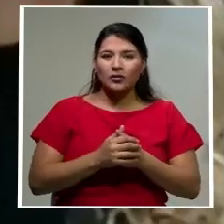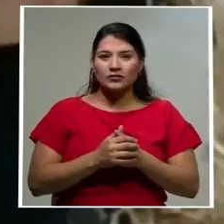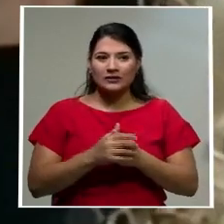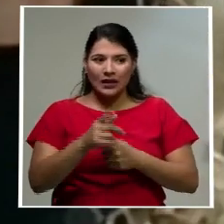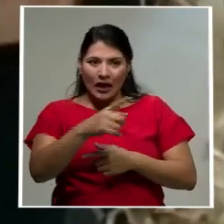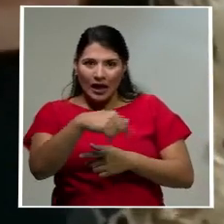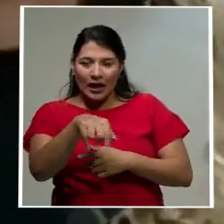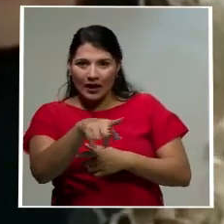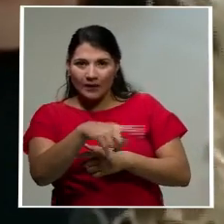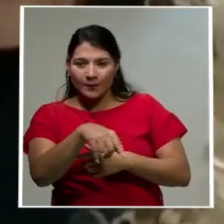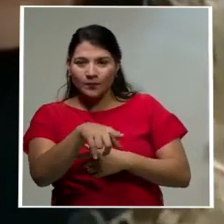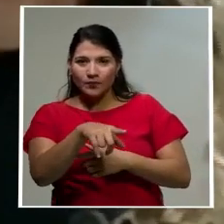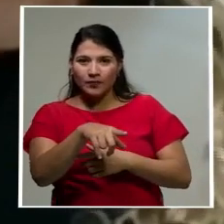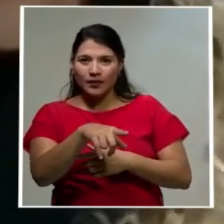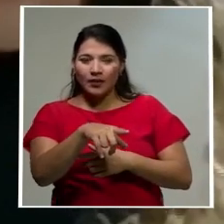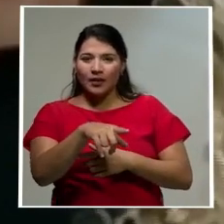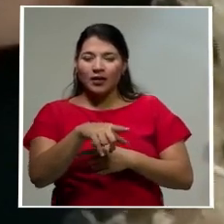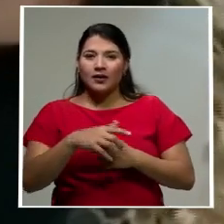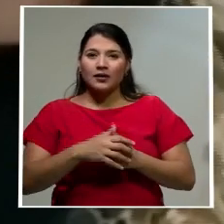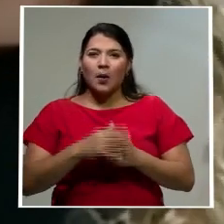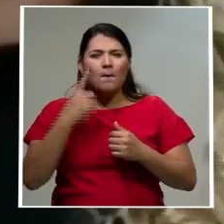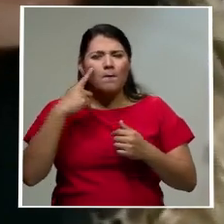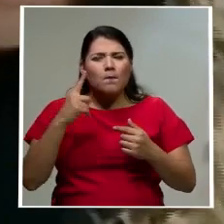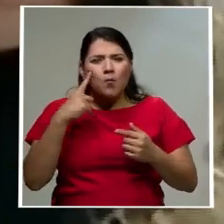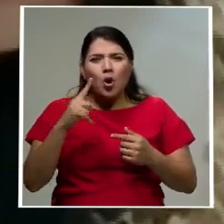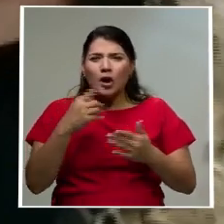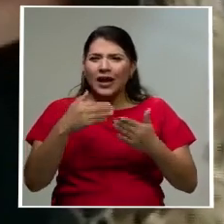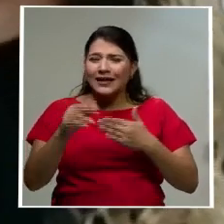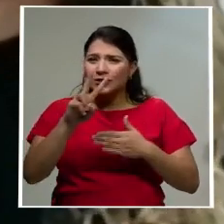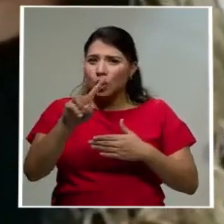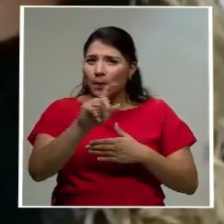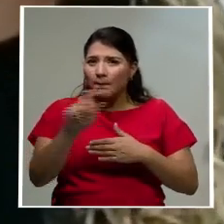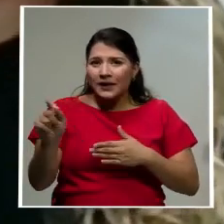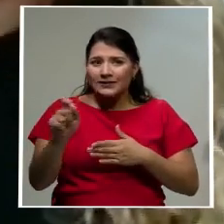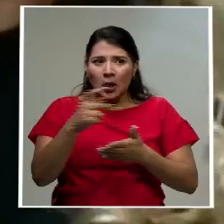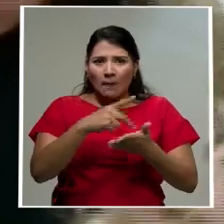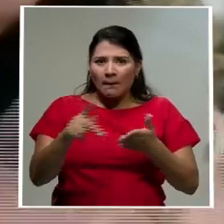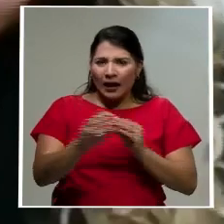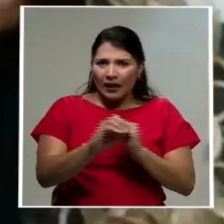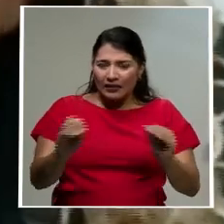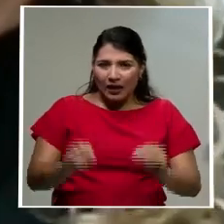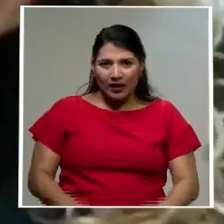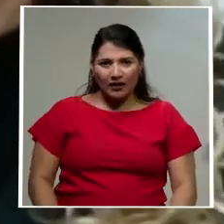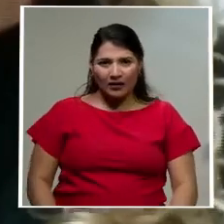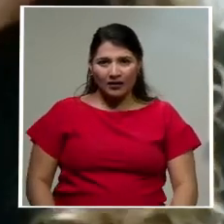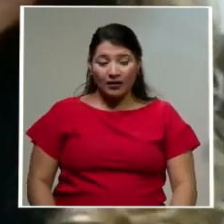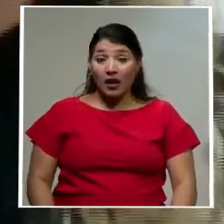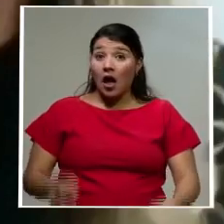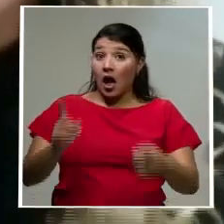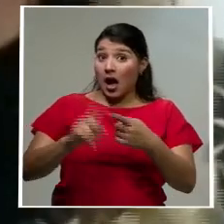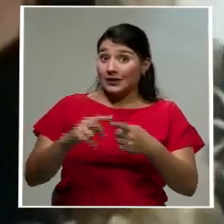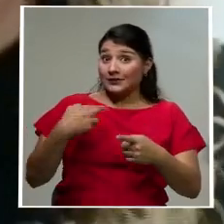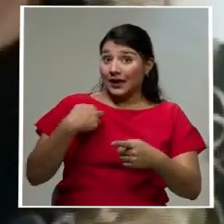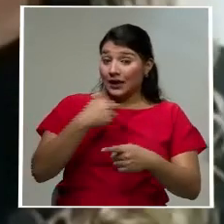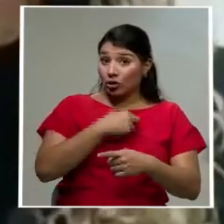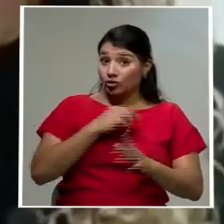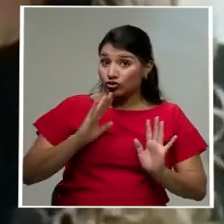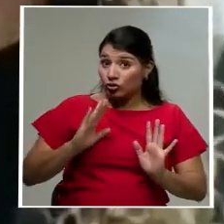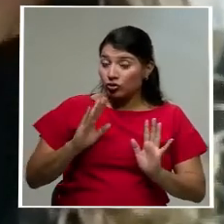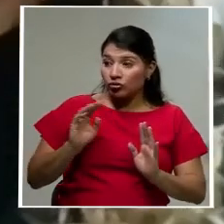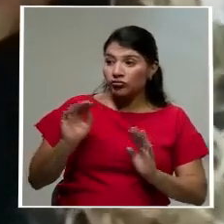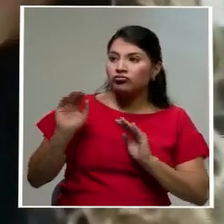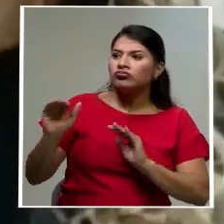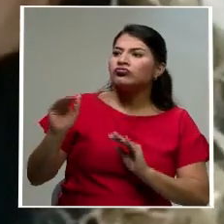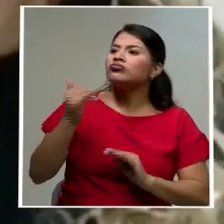operarios, perdón, y peones que durante casi 2 meses no recibieran salario? Fue a partir de esta convocatoria que trataron de poner todo al